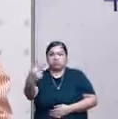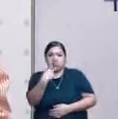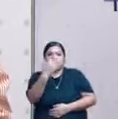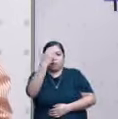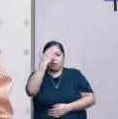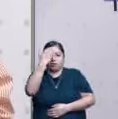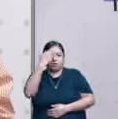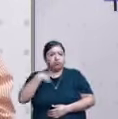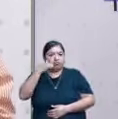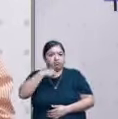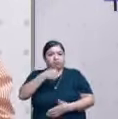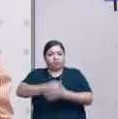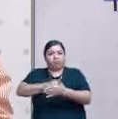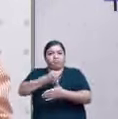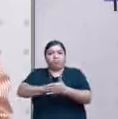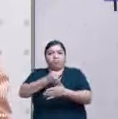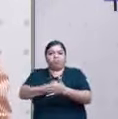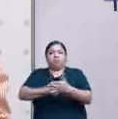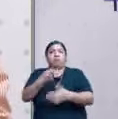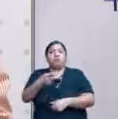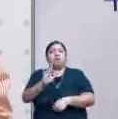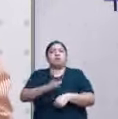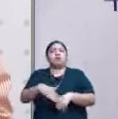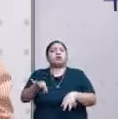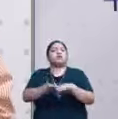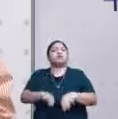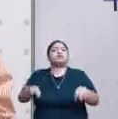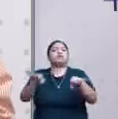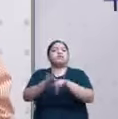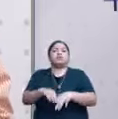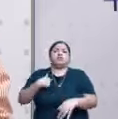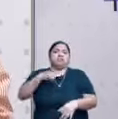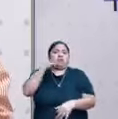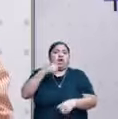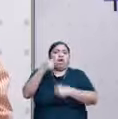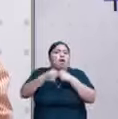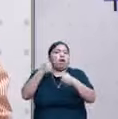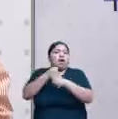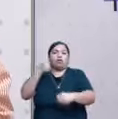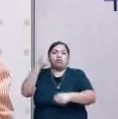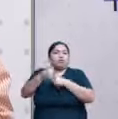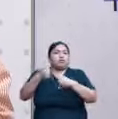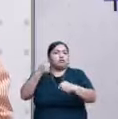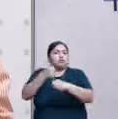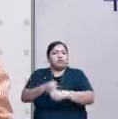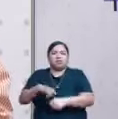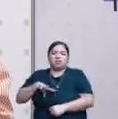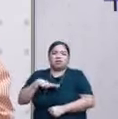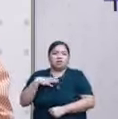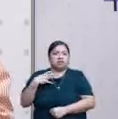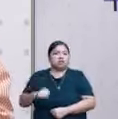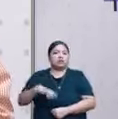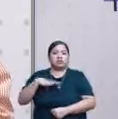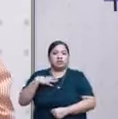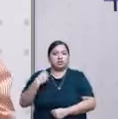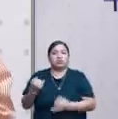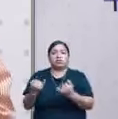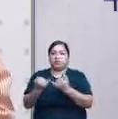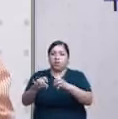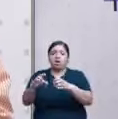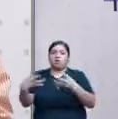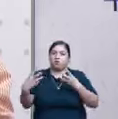soy un luchador social, pero sobre todo sabes que he caminado a lo largo de varios años a ras de piso y que he trabajado hombro a hombro